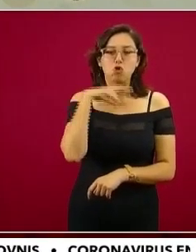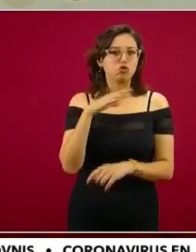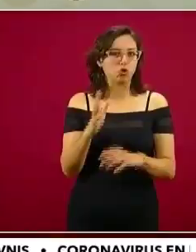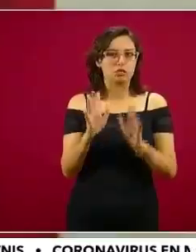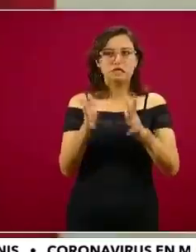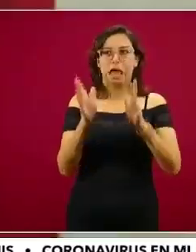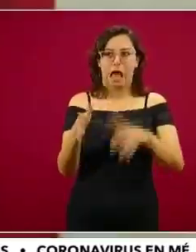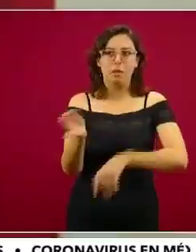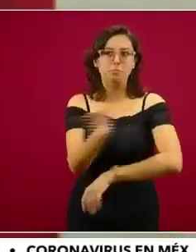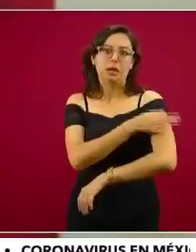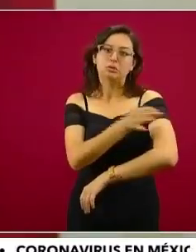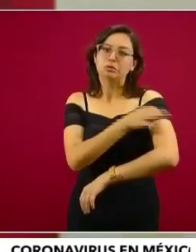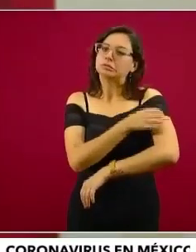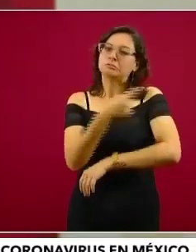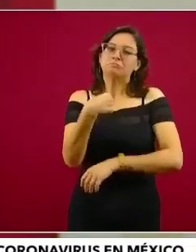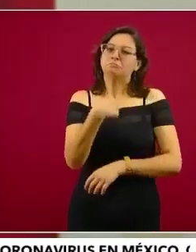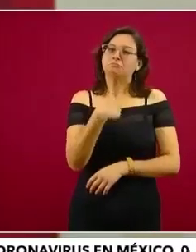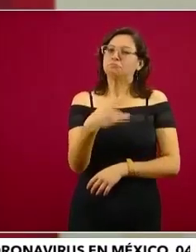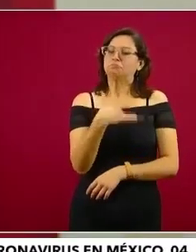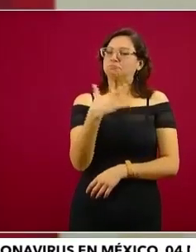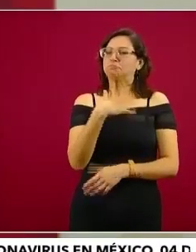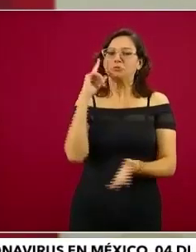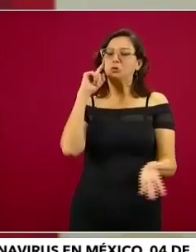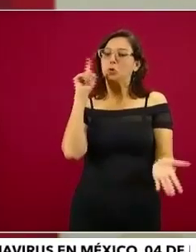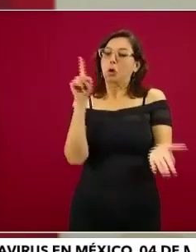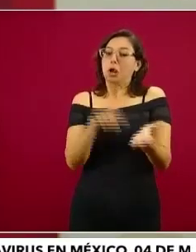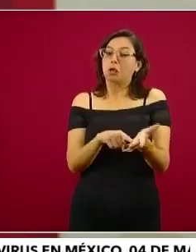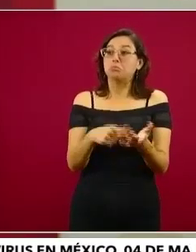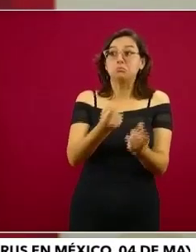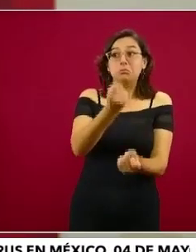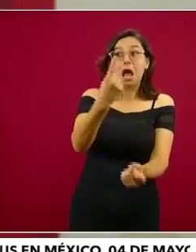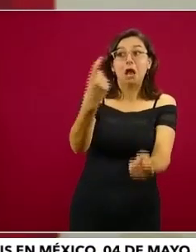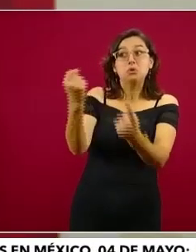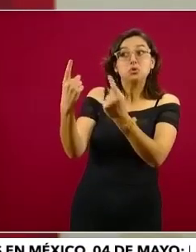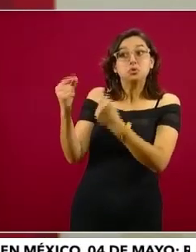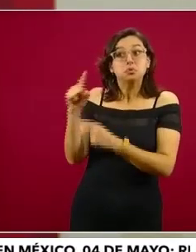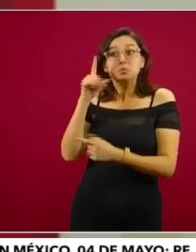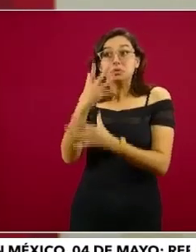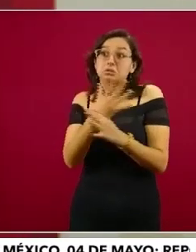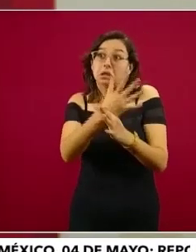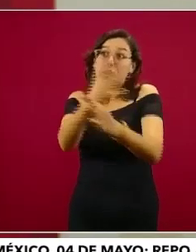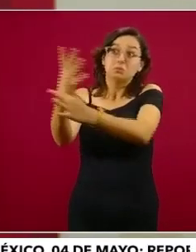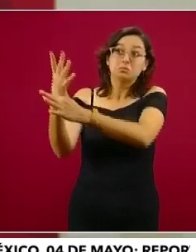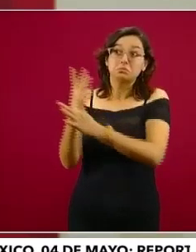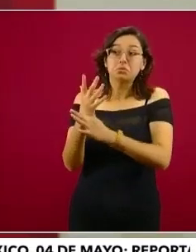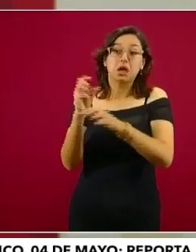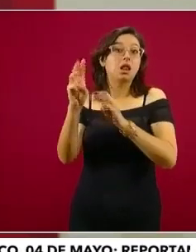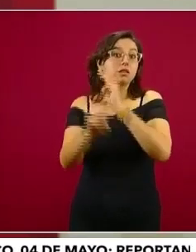iniciativas en el mundo de investigación para el potencial desarrollo de vacunas, pero